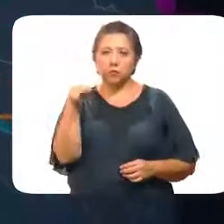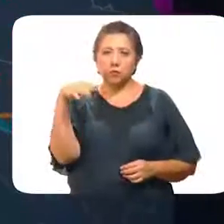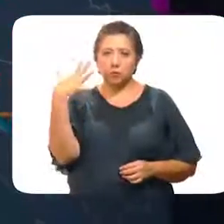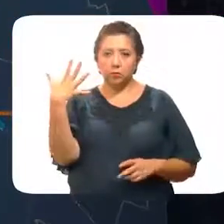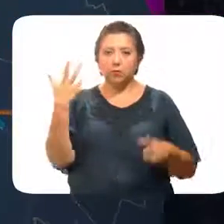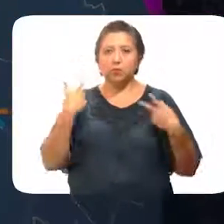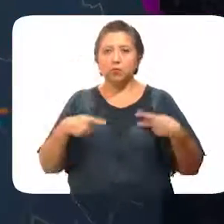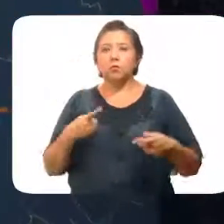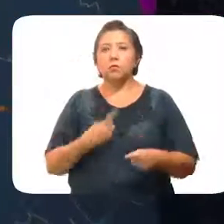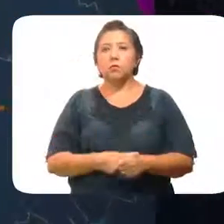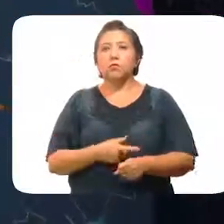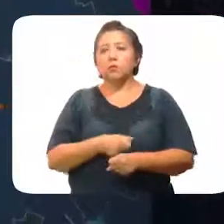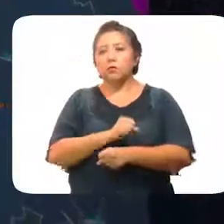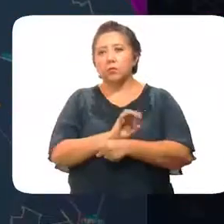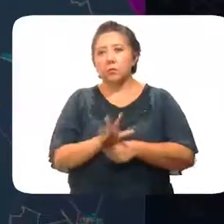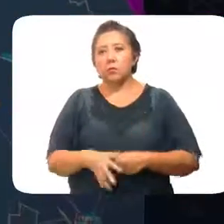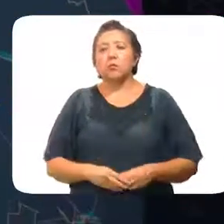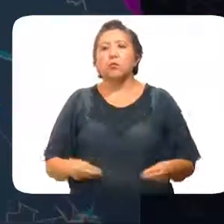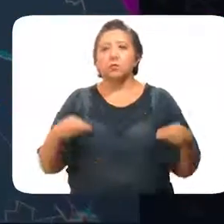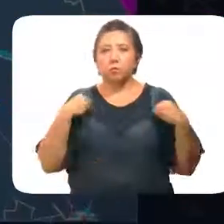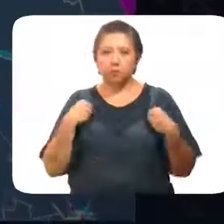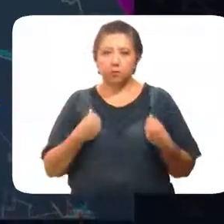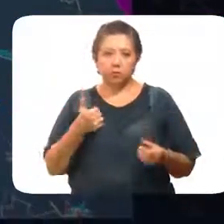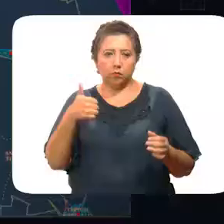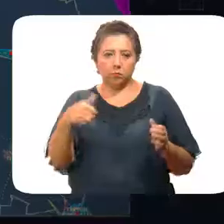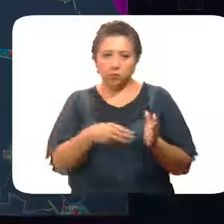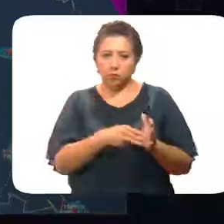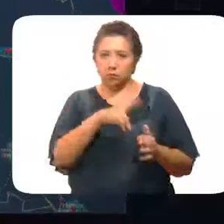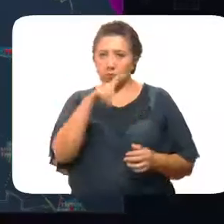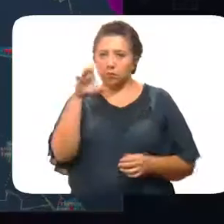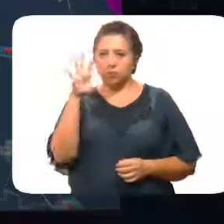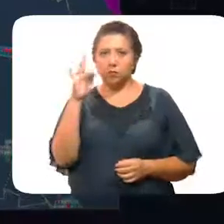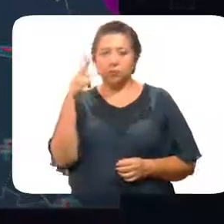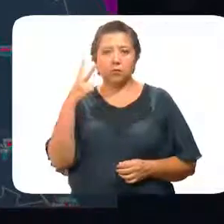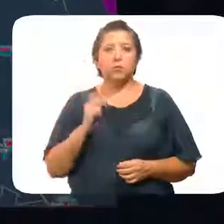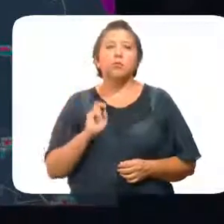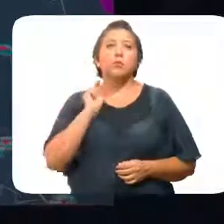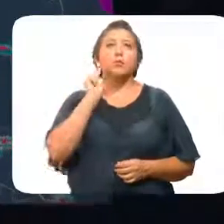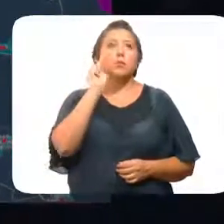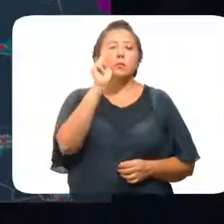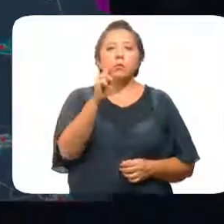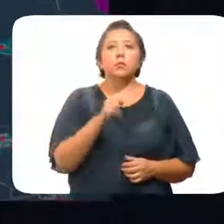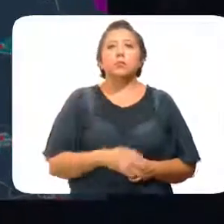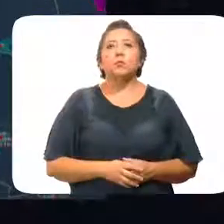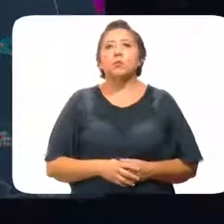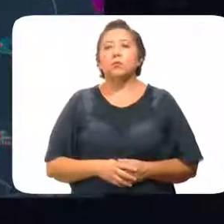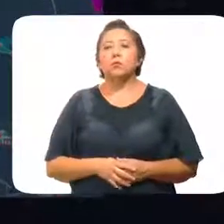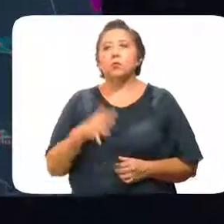21.585 personas contagiadas de coronavirus, que viven 6.142 en la zona norte,